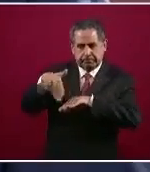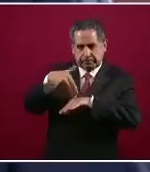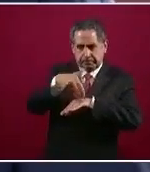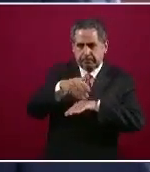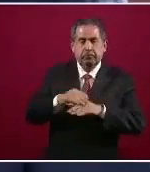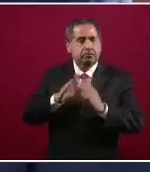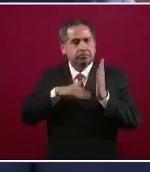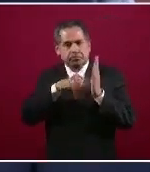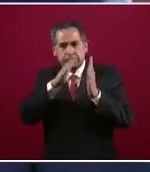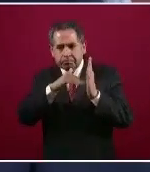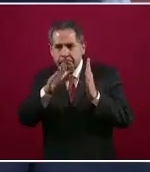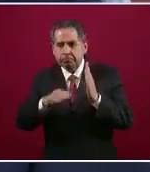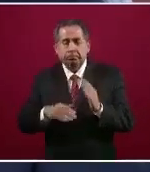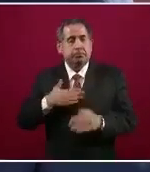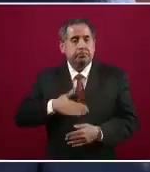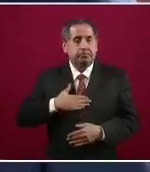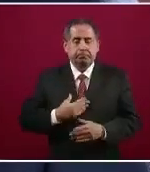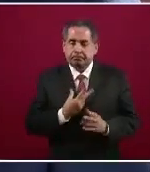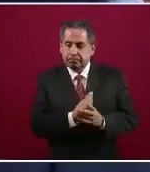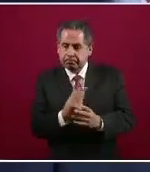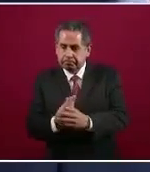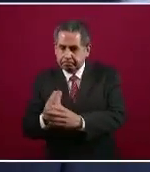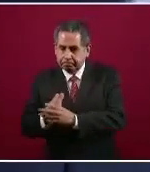pintar, arreglar los baños.